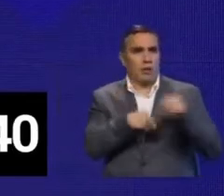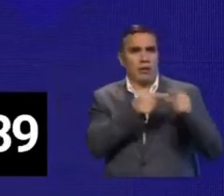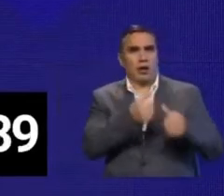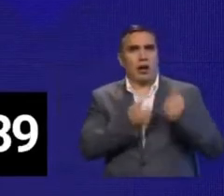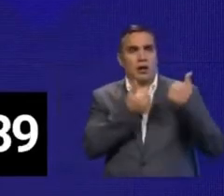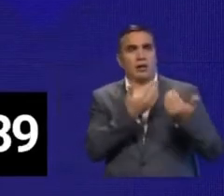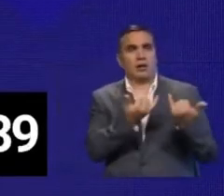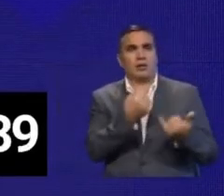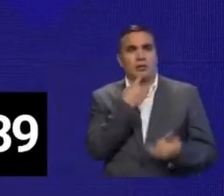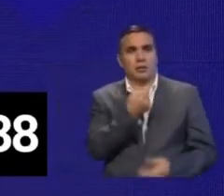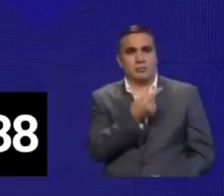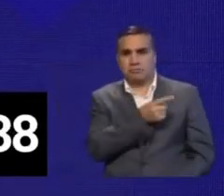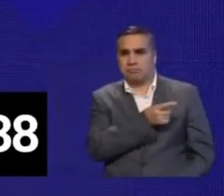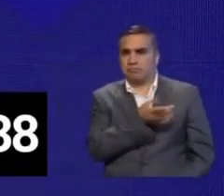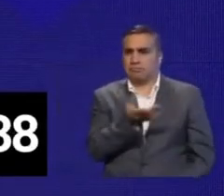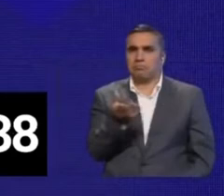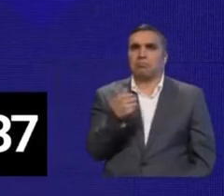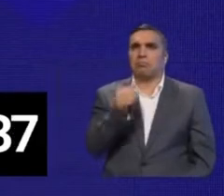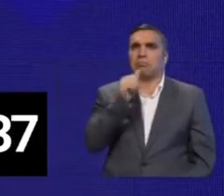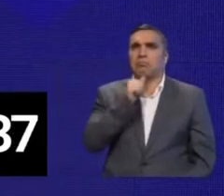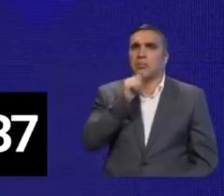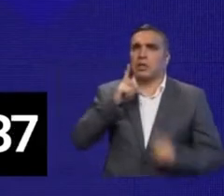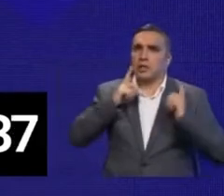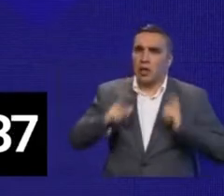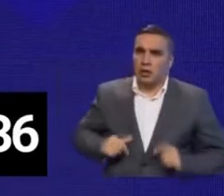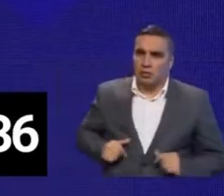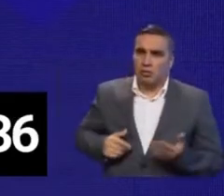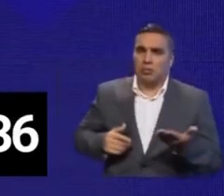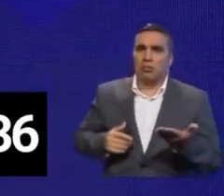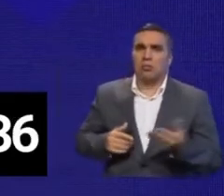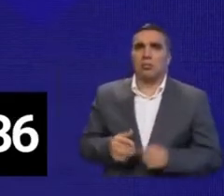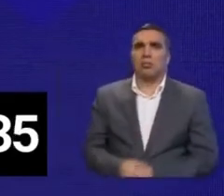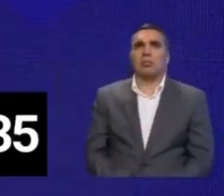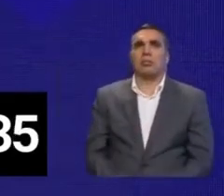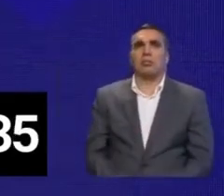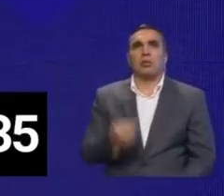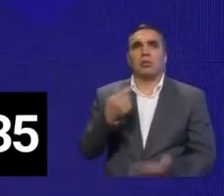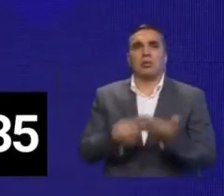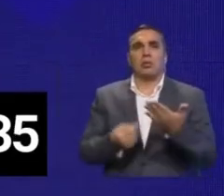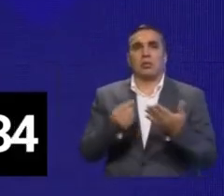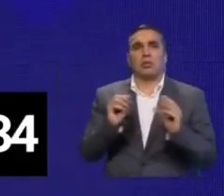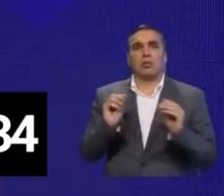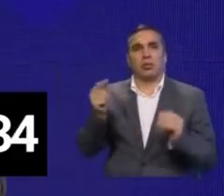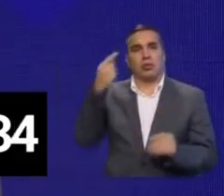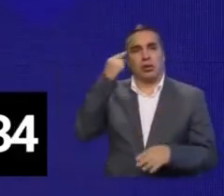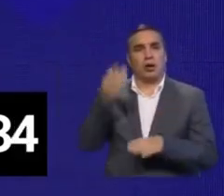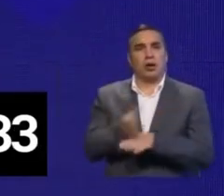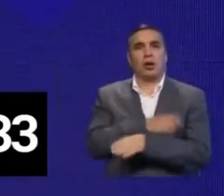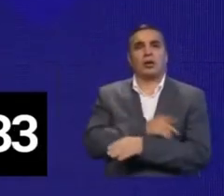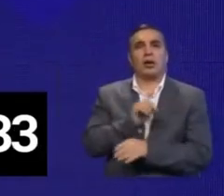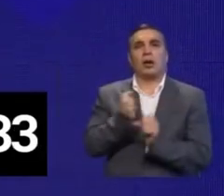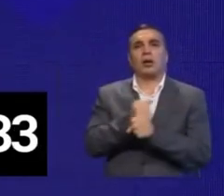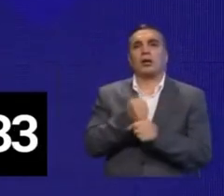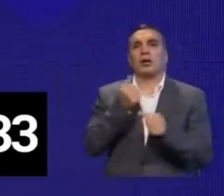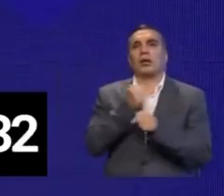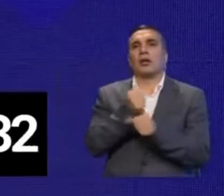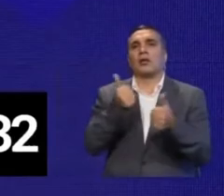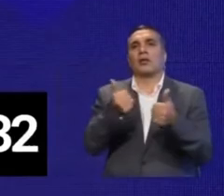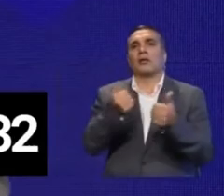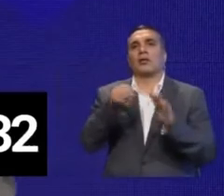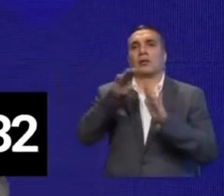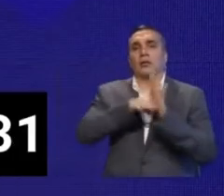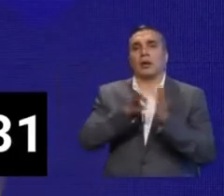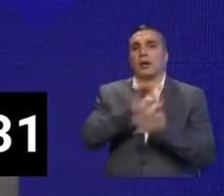en esta noche han dicho. Privatización de la salud, que en gobiernos anteriores se han hecho las cosas adecuadamente, que se van a bajar